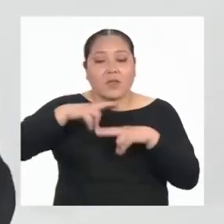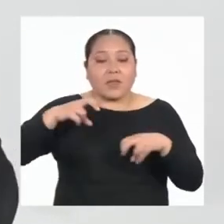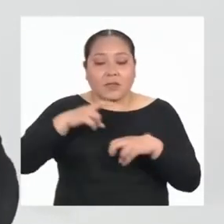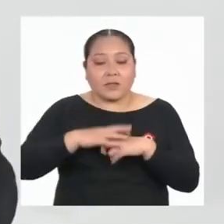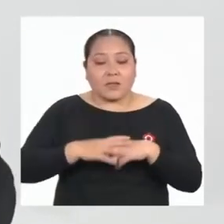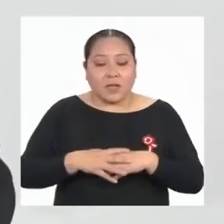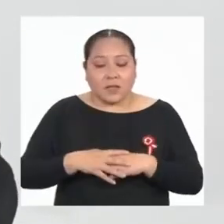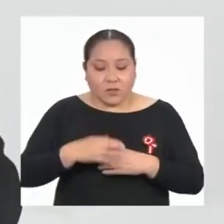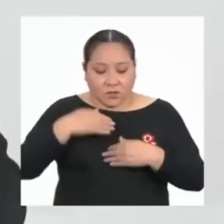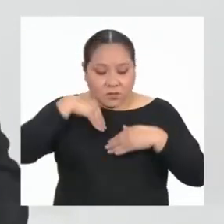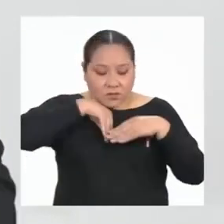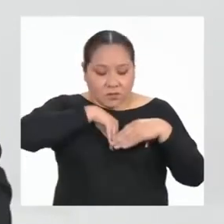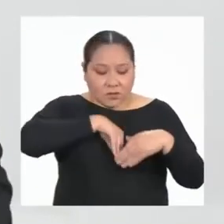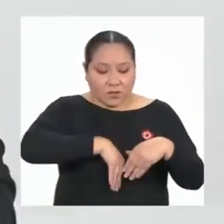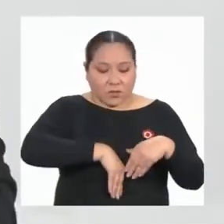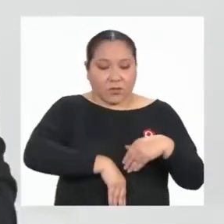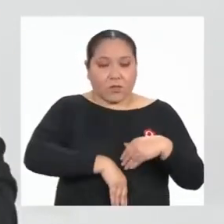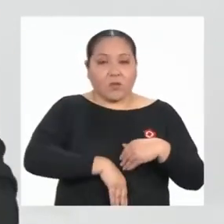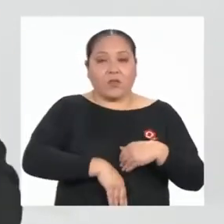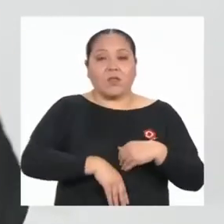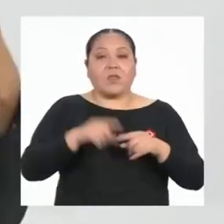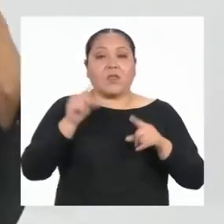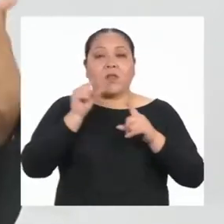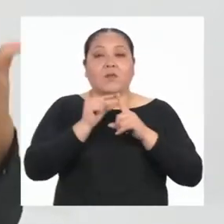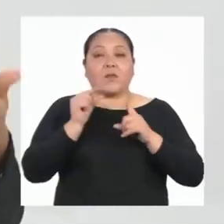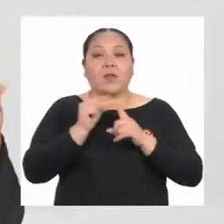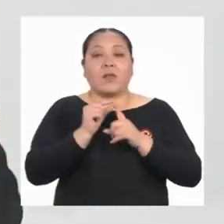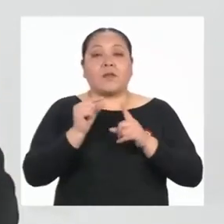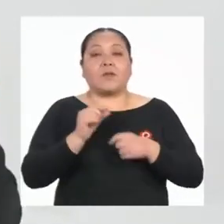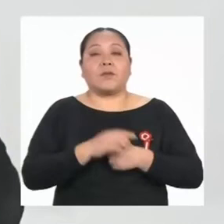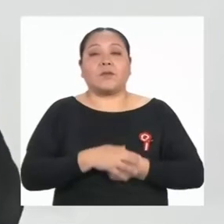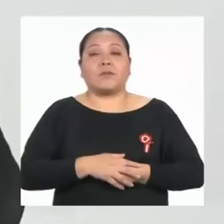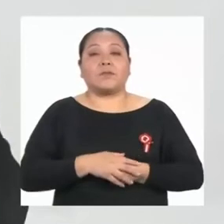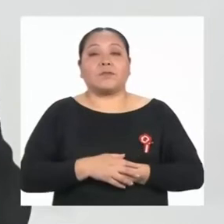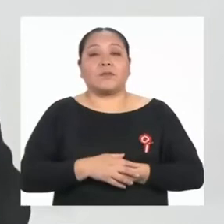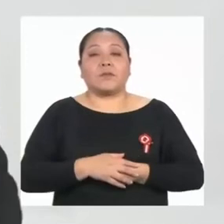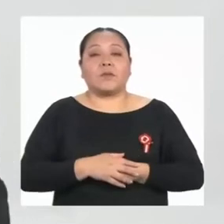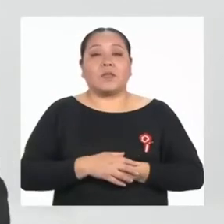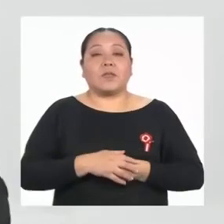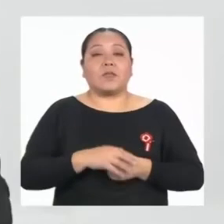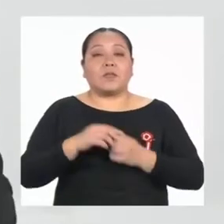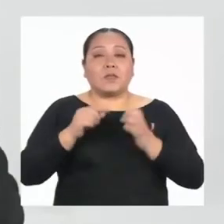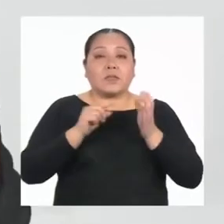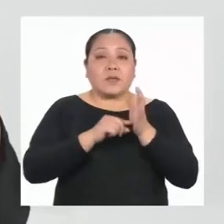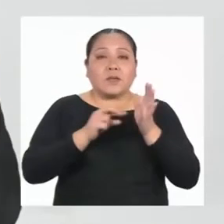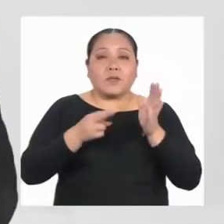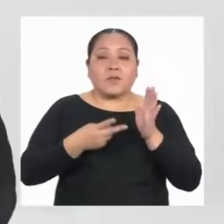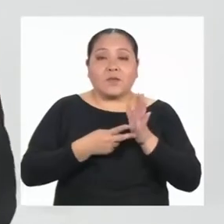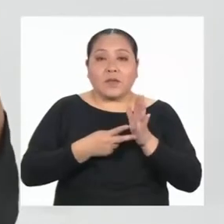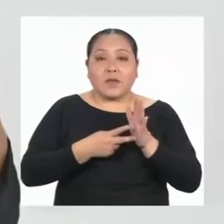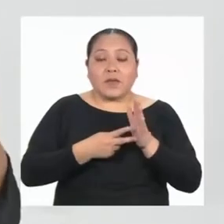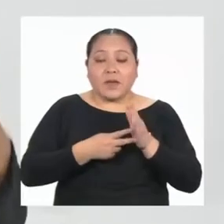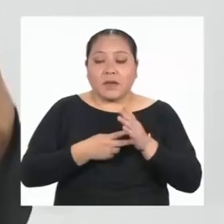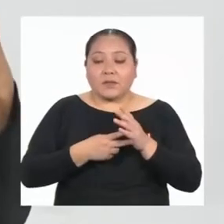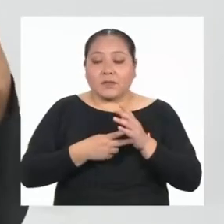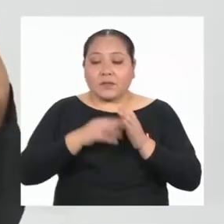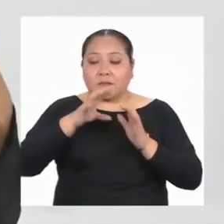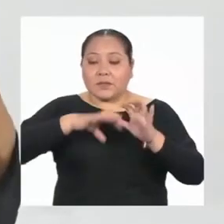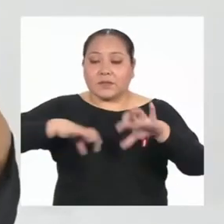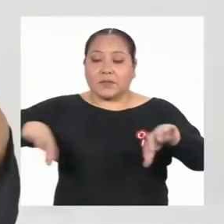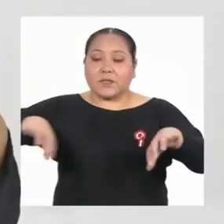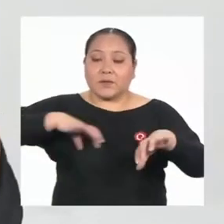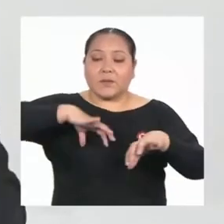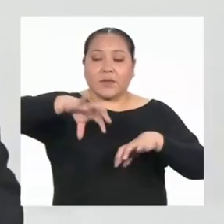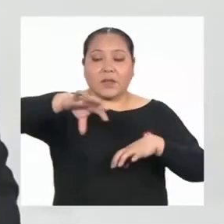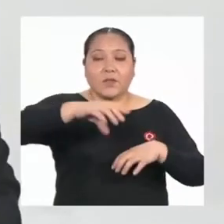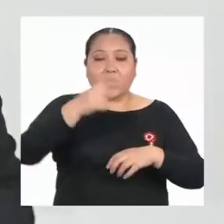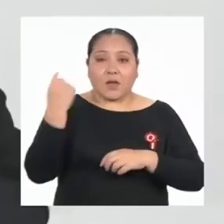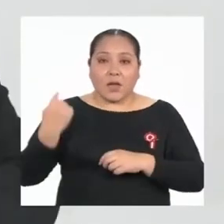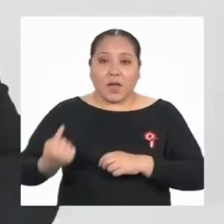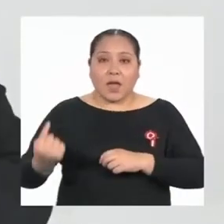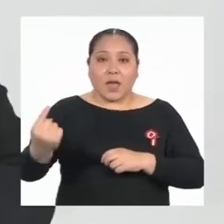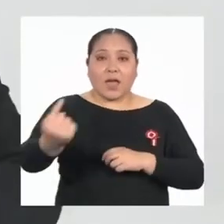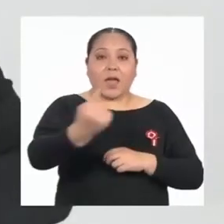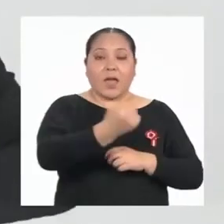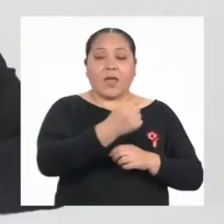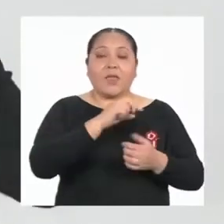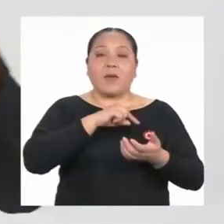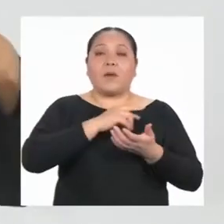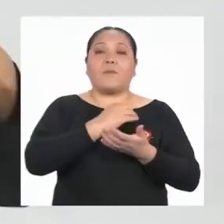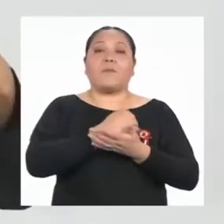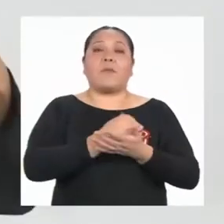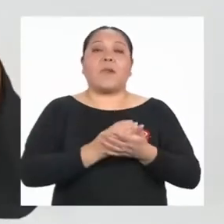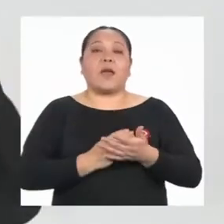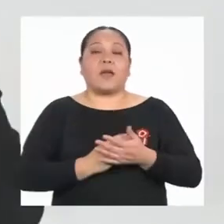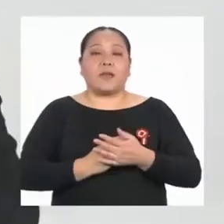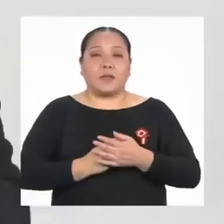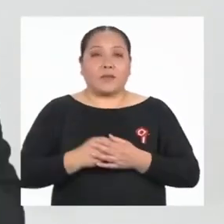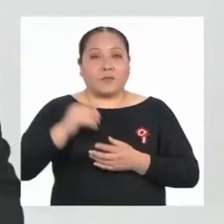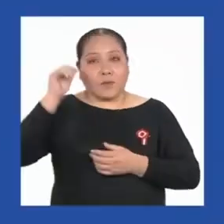estructura interna de la palabra, es decir, desarticulando cada una de sus partes. Vamos